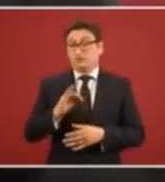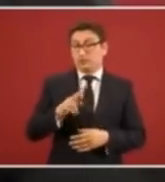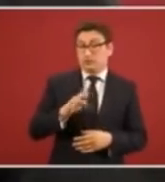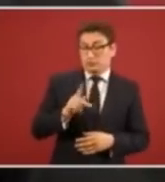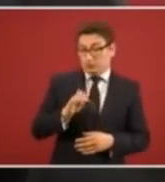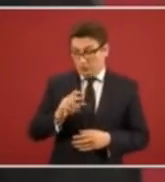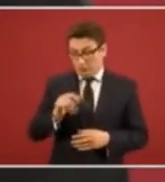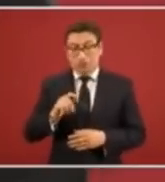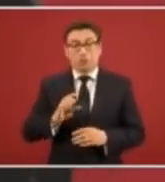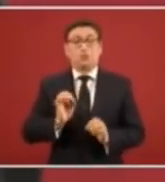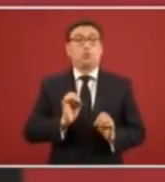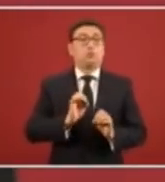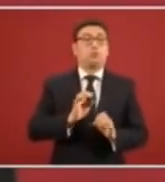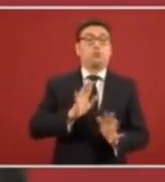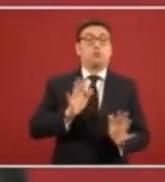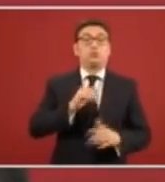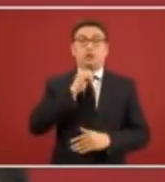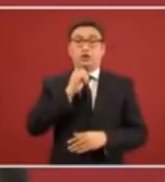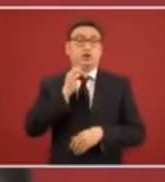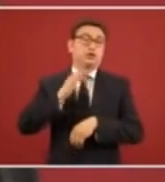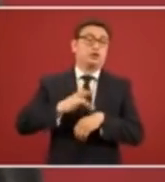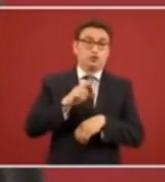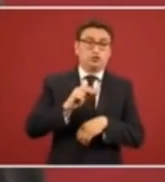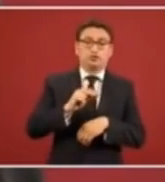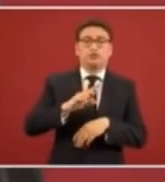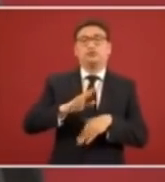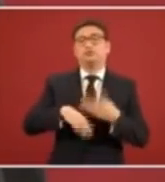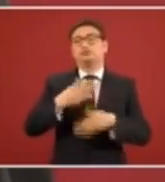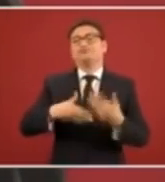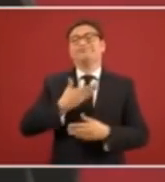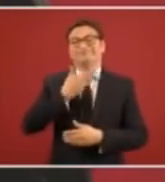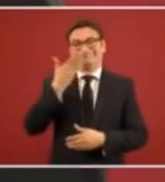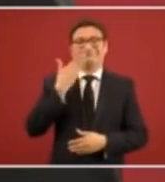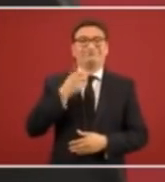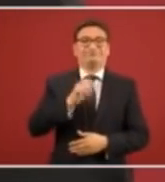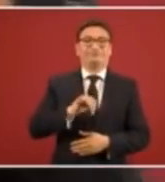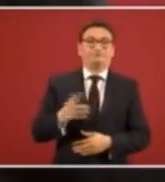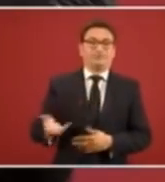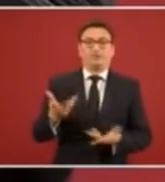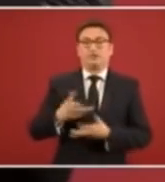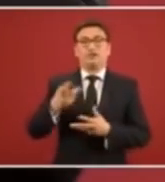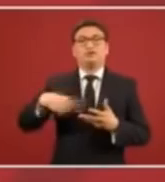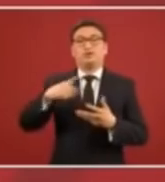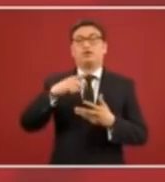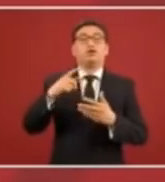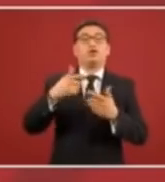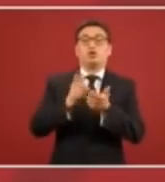Y luego, como siempre lo hacían, porque era costumbre, se pusieron de acuerdo